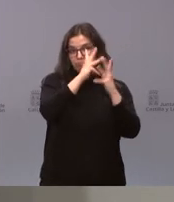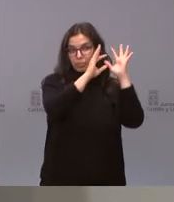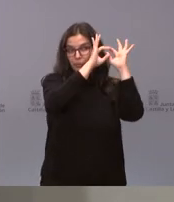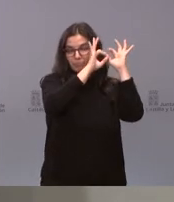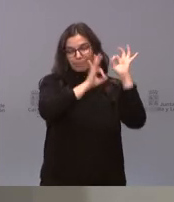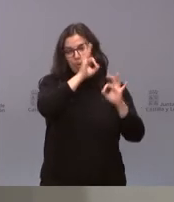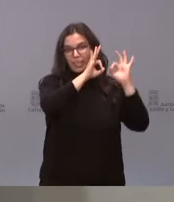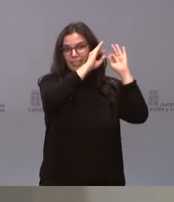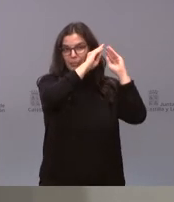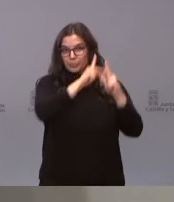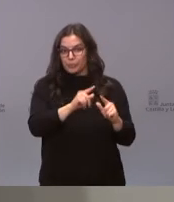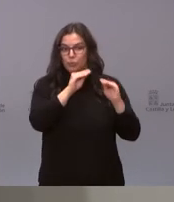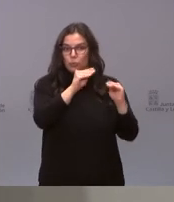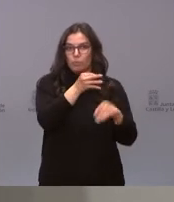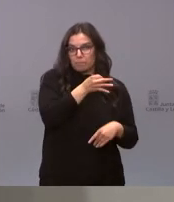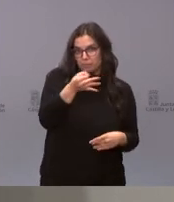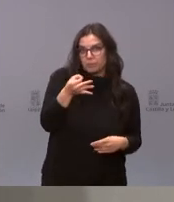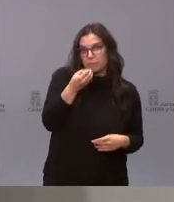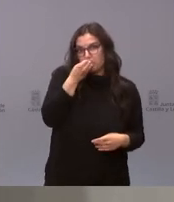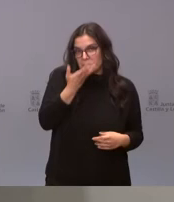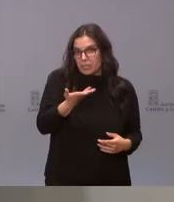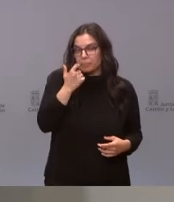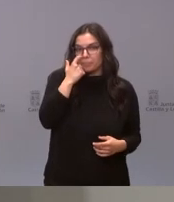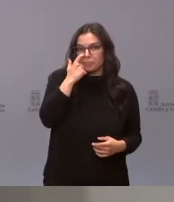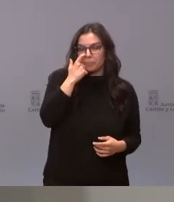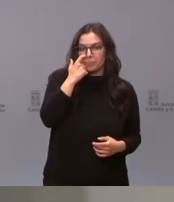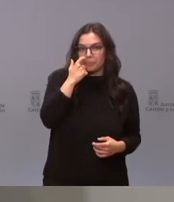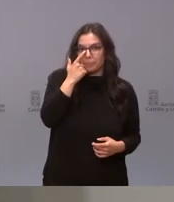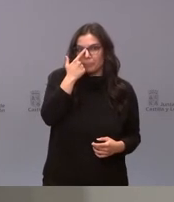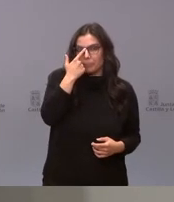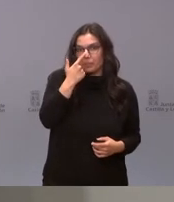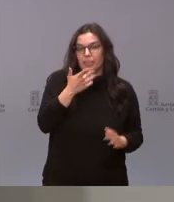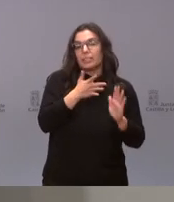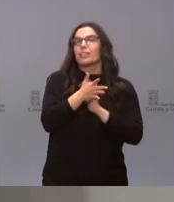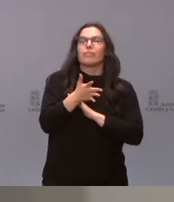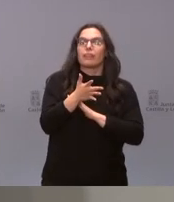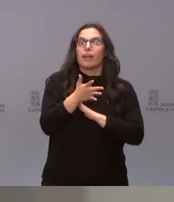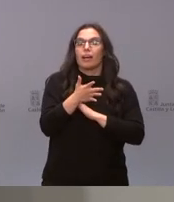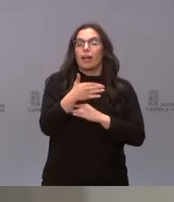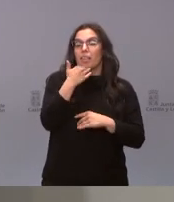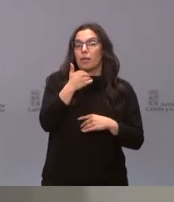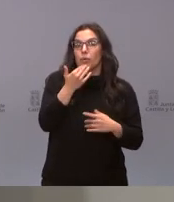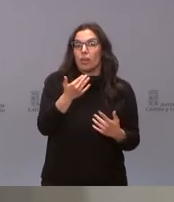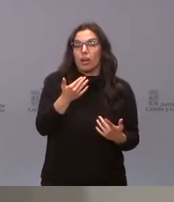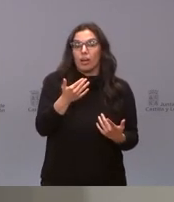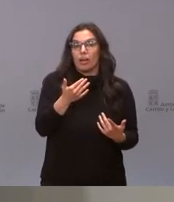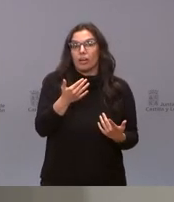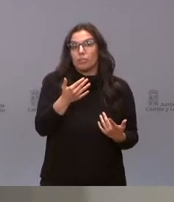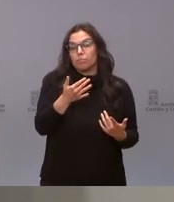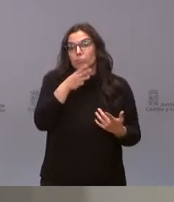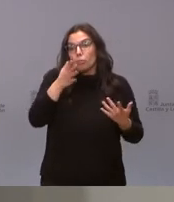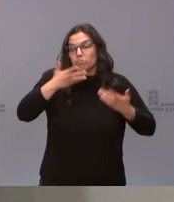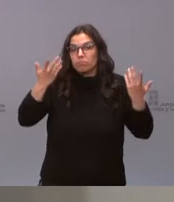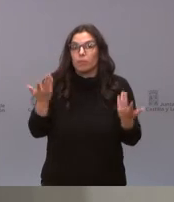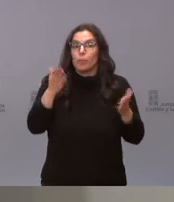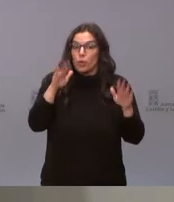correctas y están bien es decir yo creo que zamora por las razones que sean lo cierto es